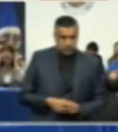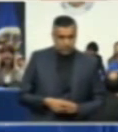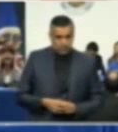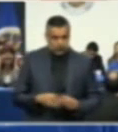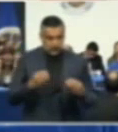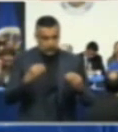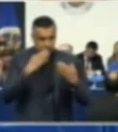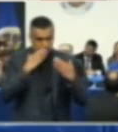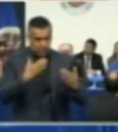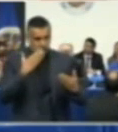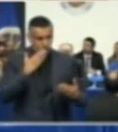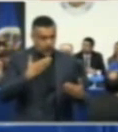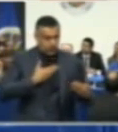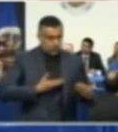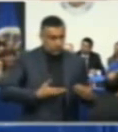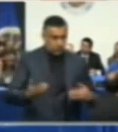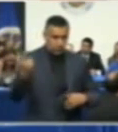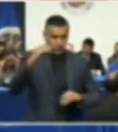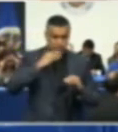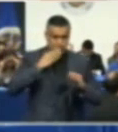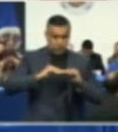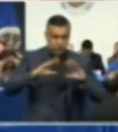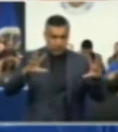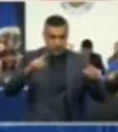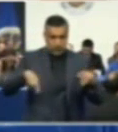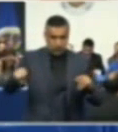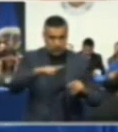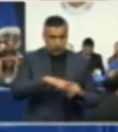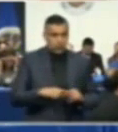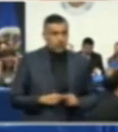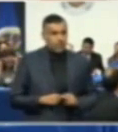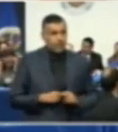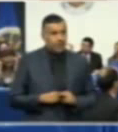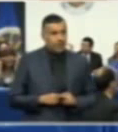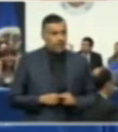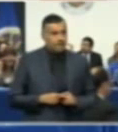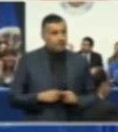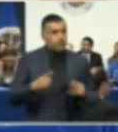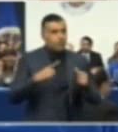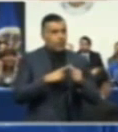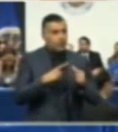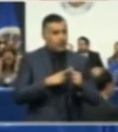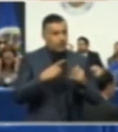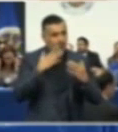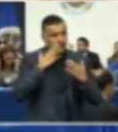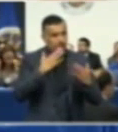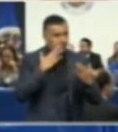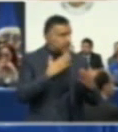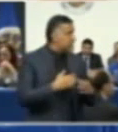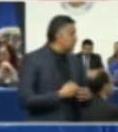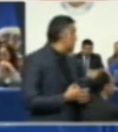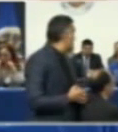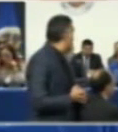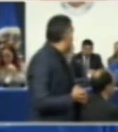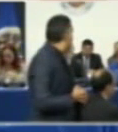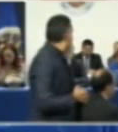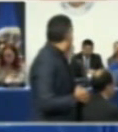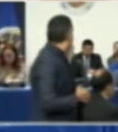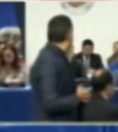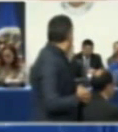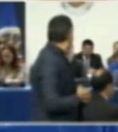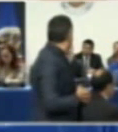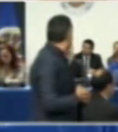Muchas gracias. Buenos días a todas y a todos. En primera instancia, agradecer tanto a las peticionarias,